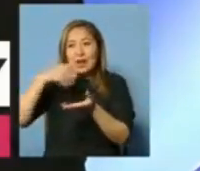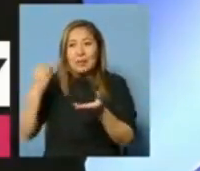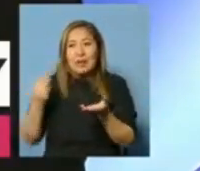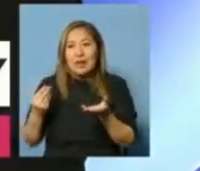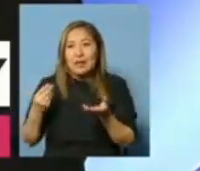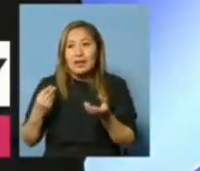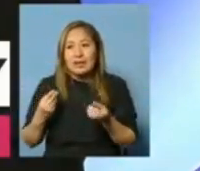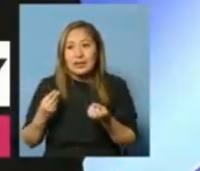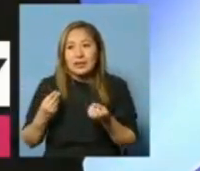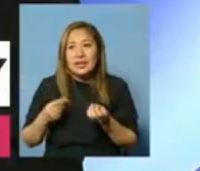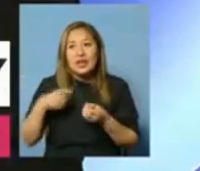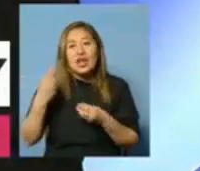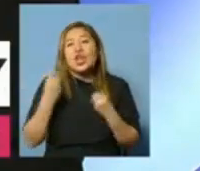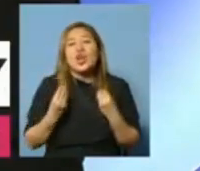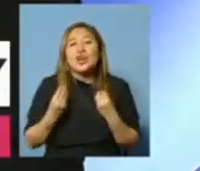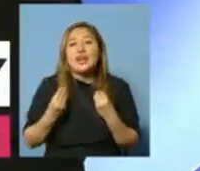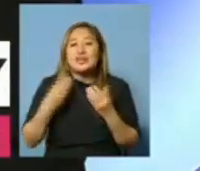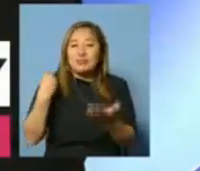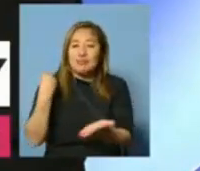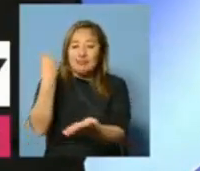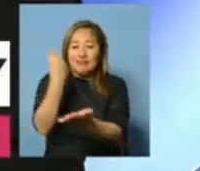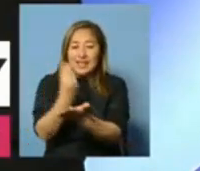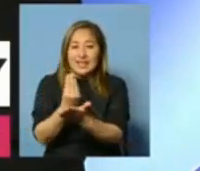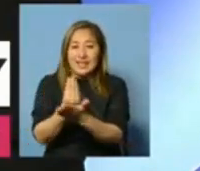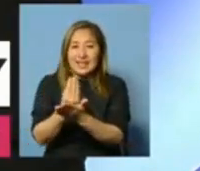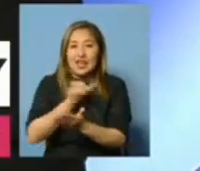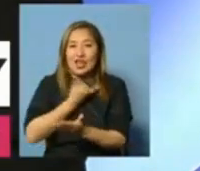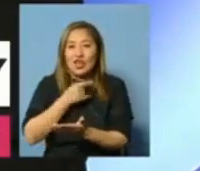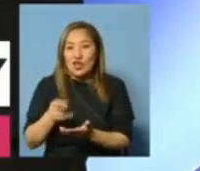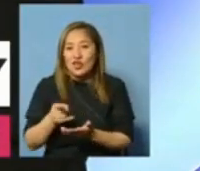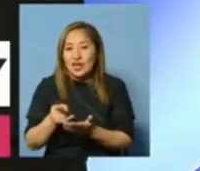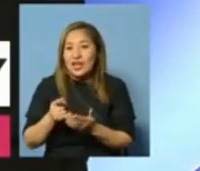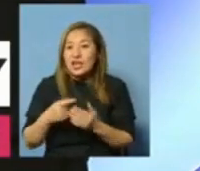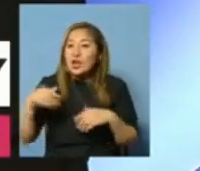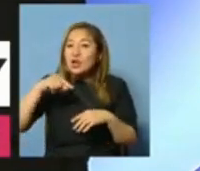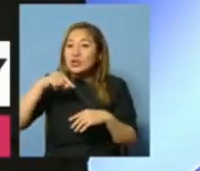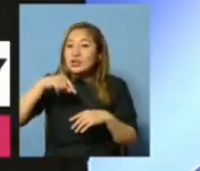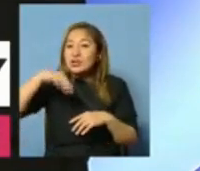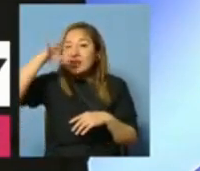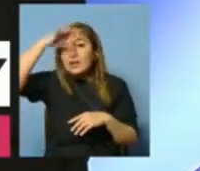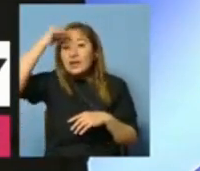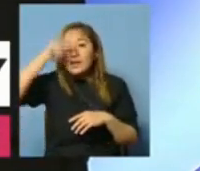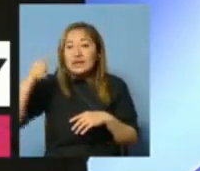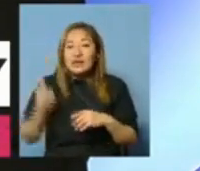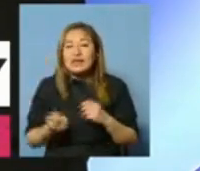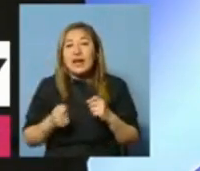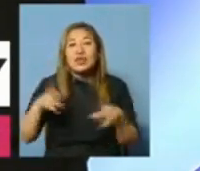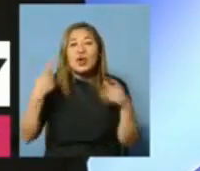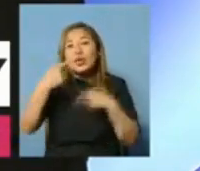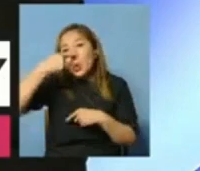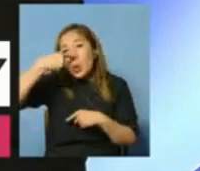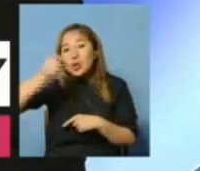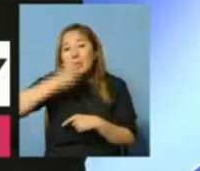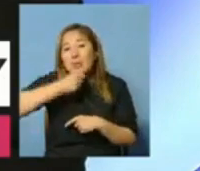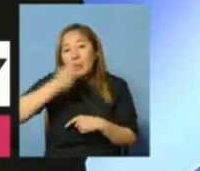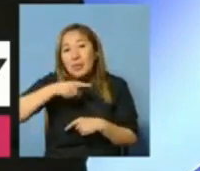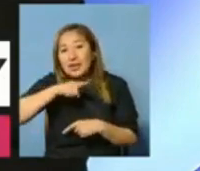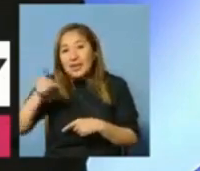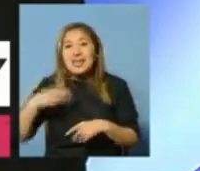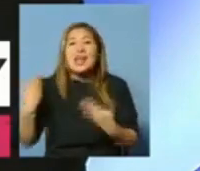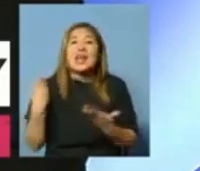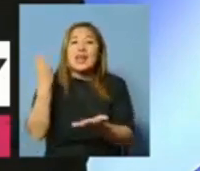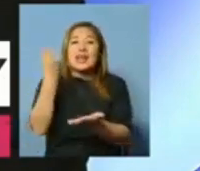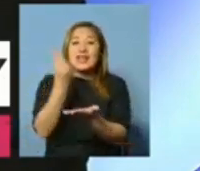Mitre, con lo que va a significar su presencia en el escenario que va a tener como cierre este